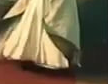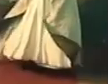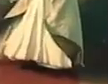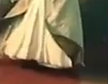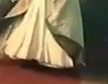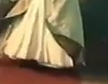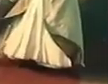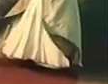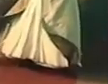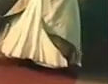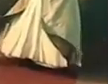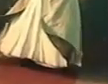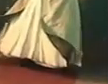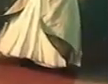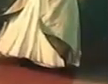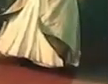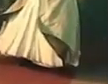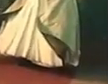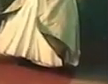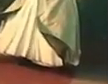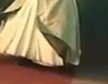¡Muñeca!